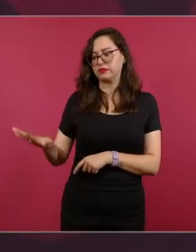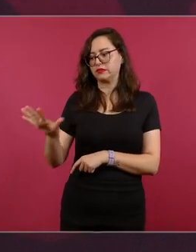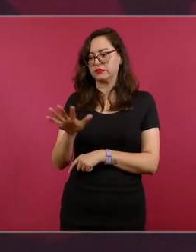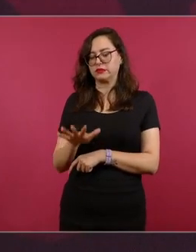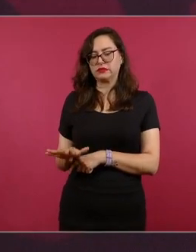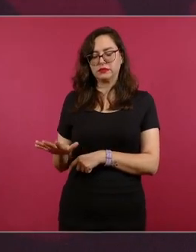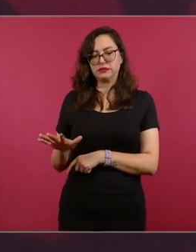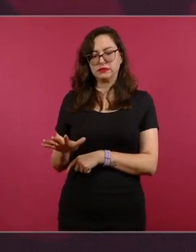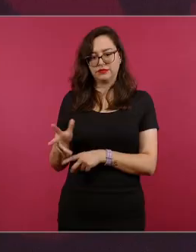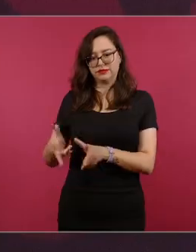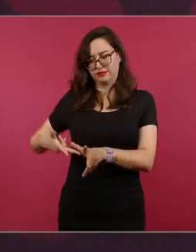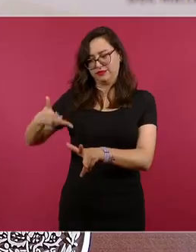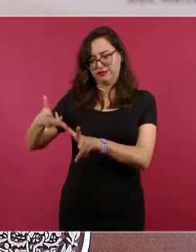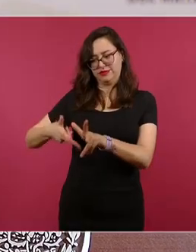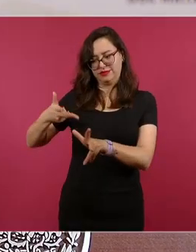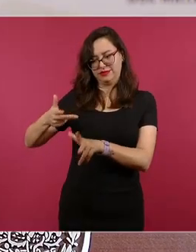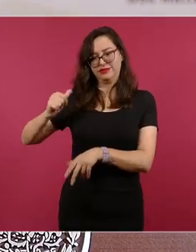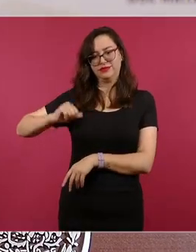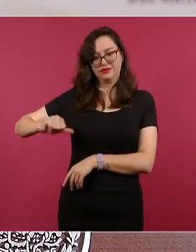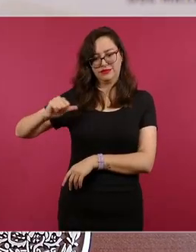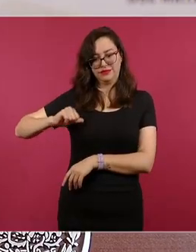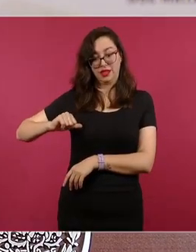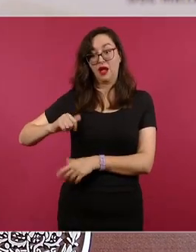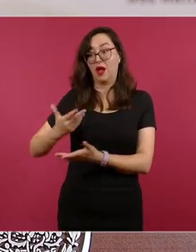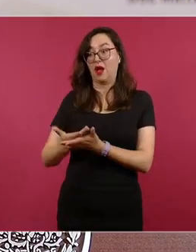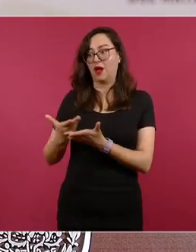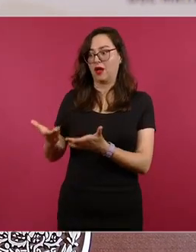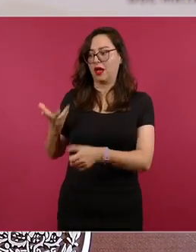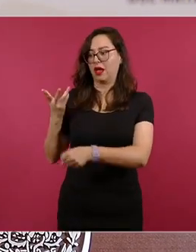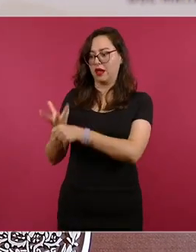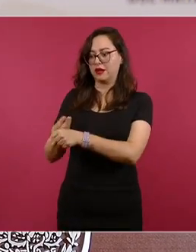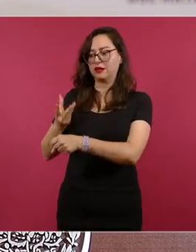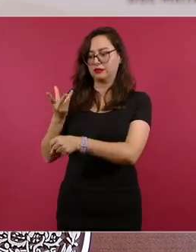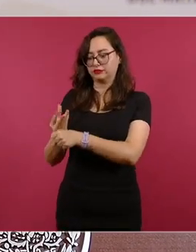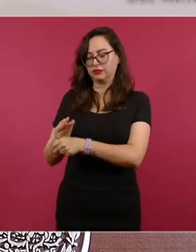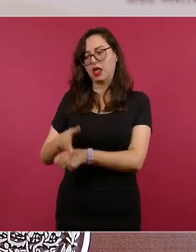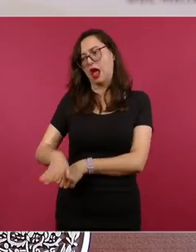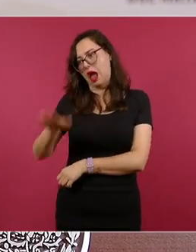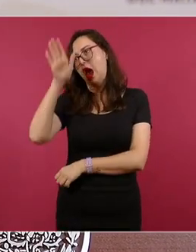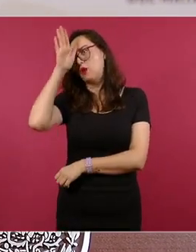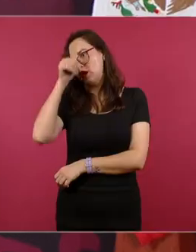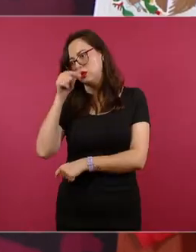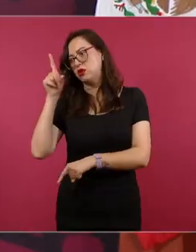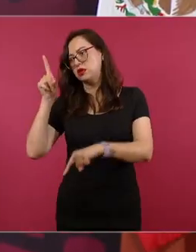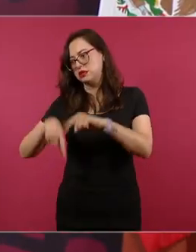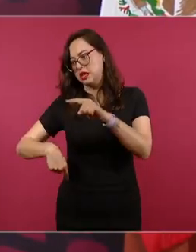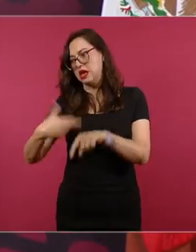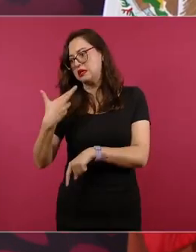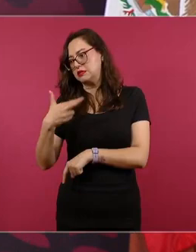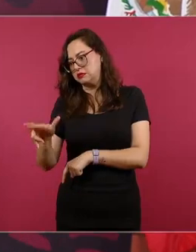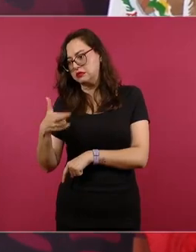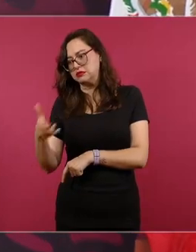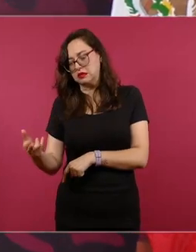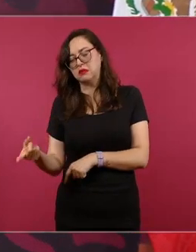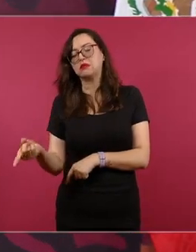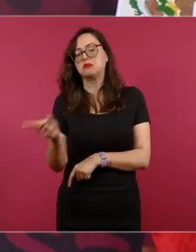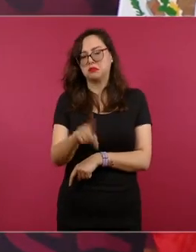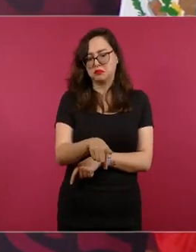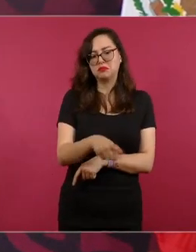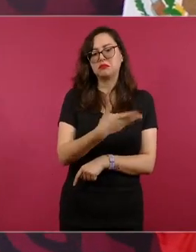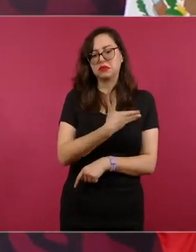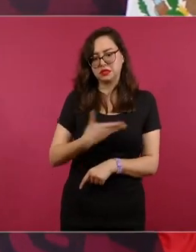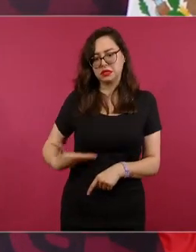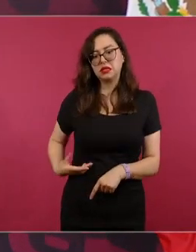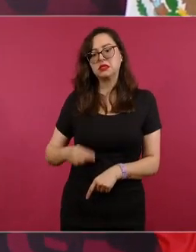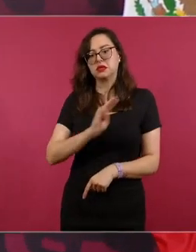del ferrocarril, que ya se rehabilitó. Hice un acuerdo con él y ayudó el presidente. Porque